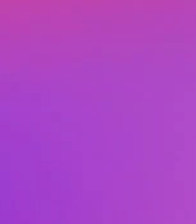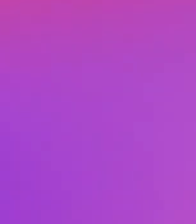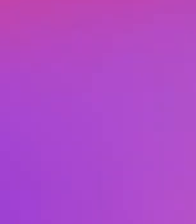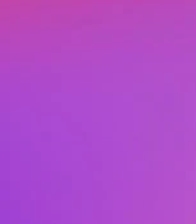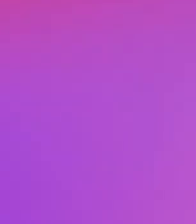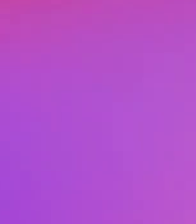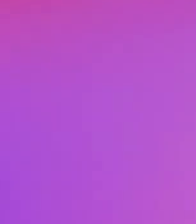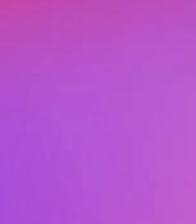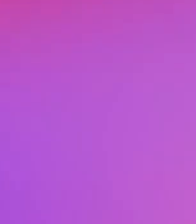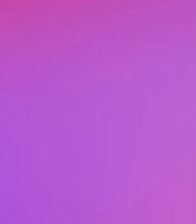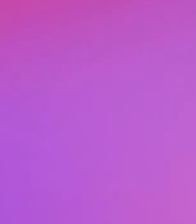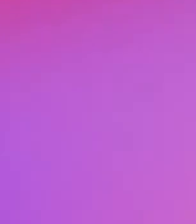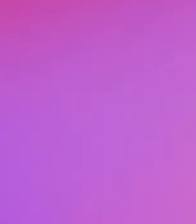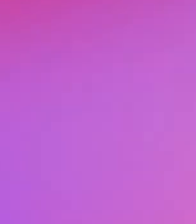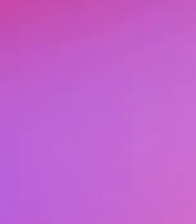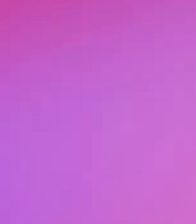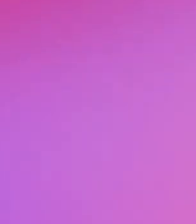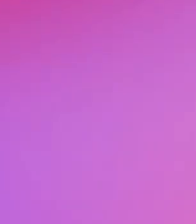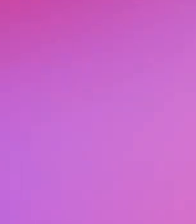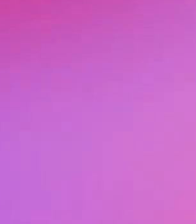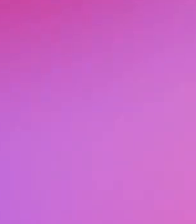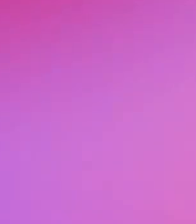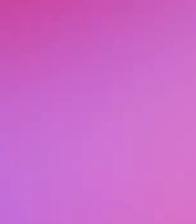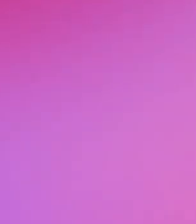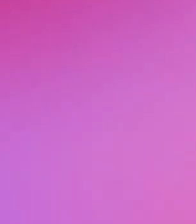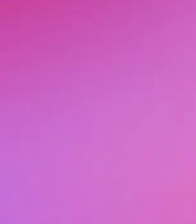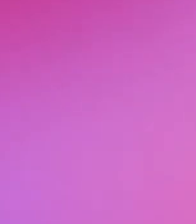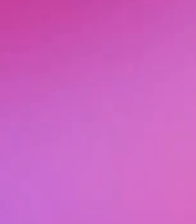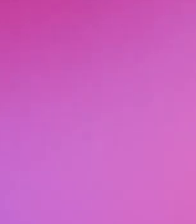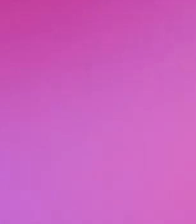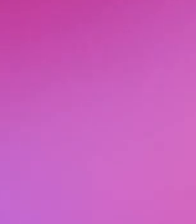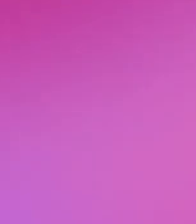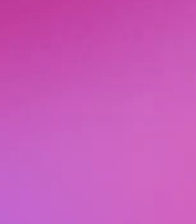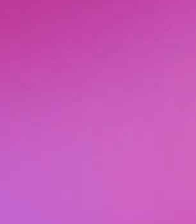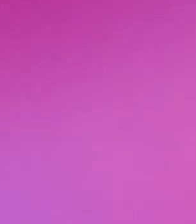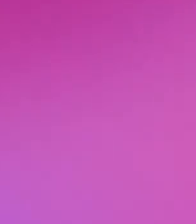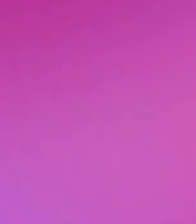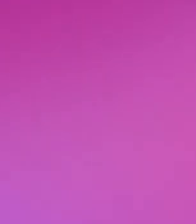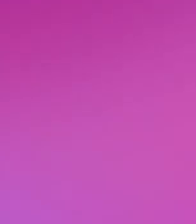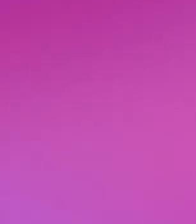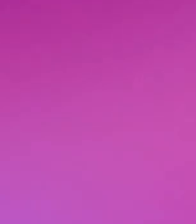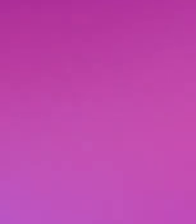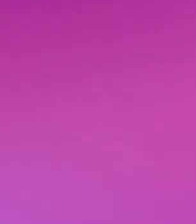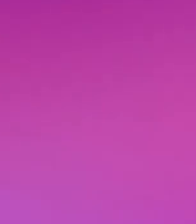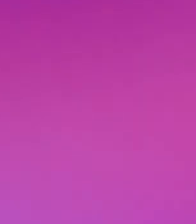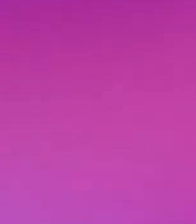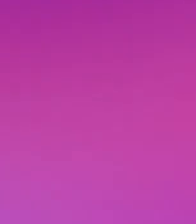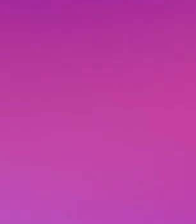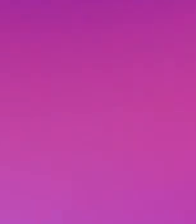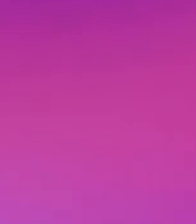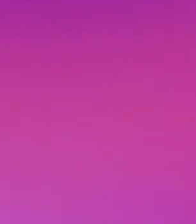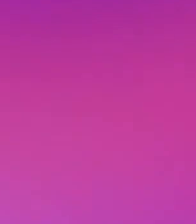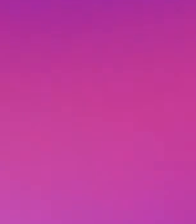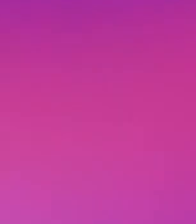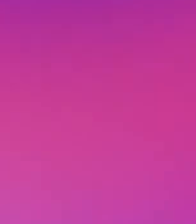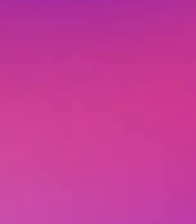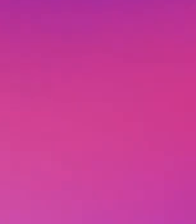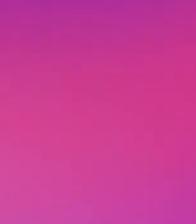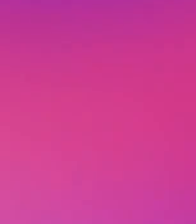Si requieres consultar los libros de texto en versión digital, recuerda que los puedes encontrar en la página